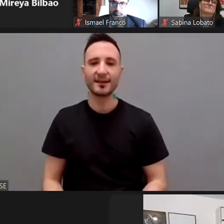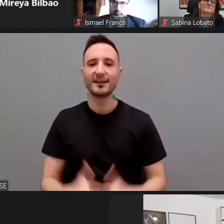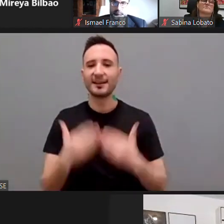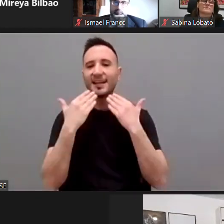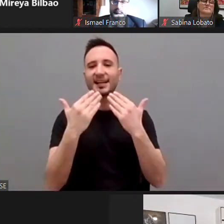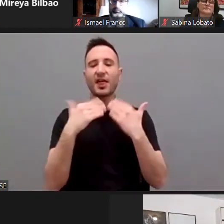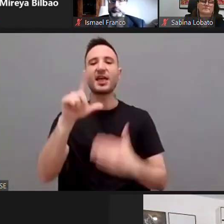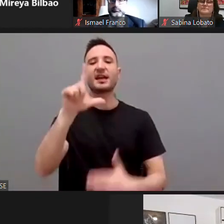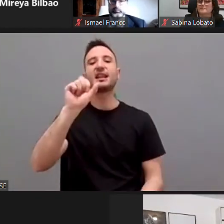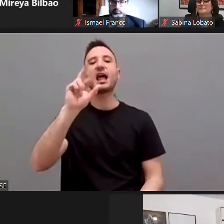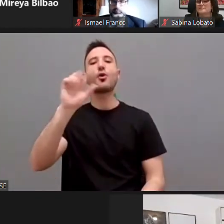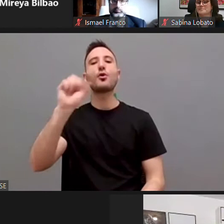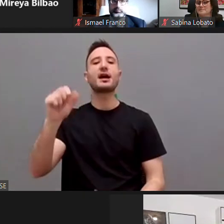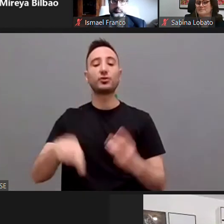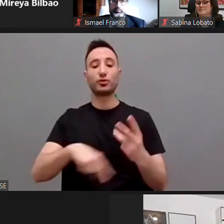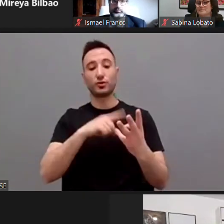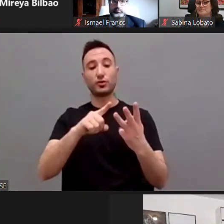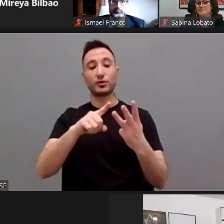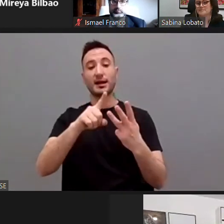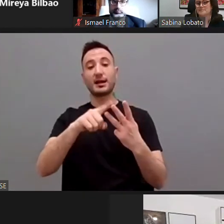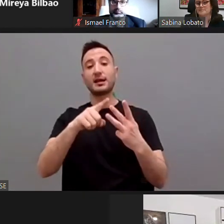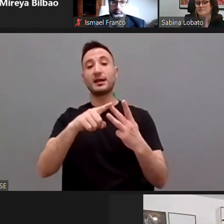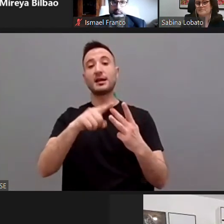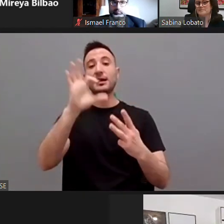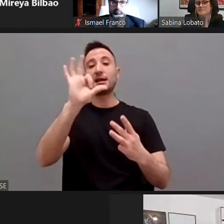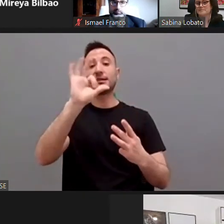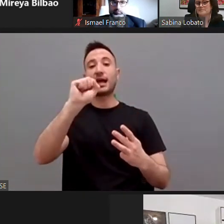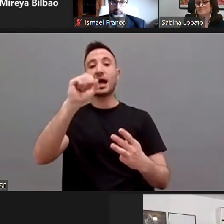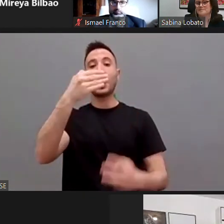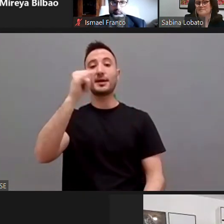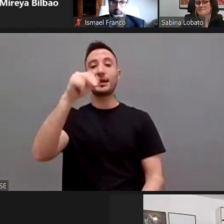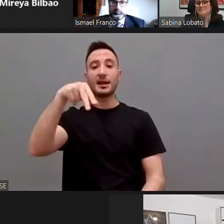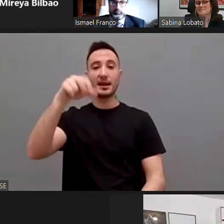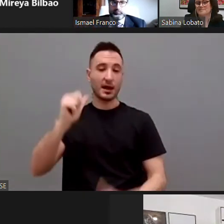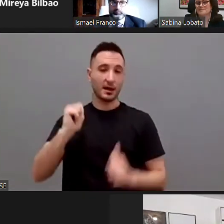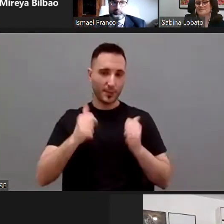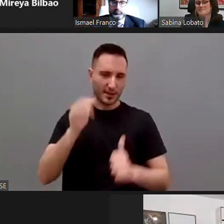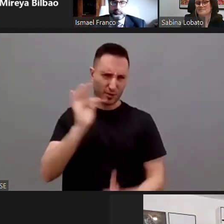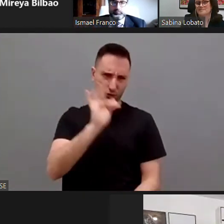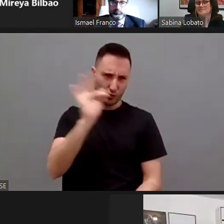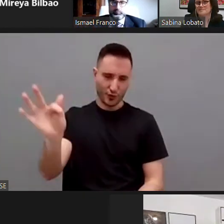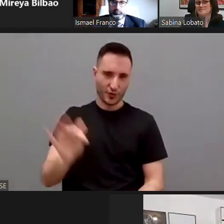Laura. Sabina, si te parece, vamos a empezar por ti porque hay algunas preguntas que yo creo que puedes